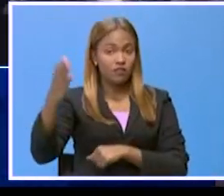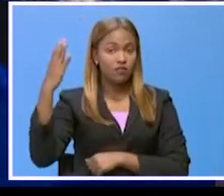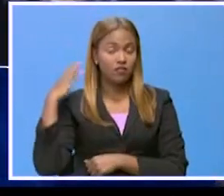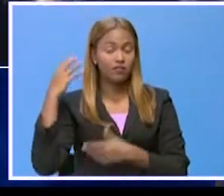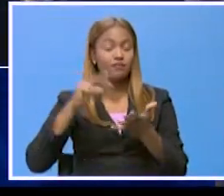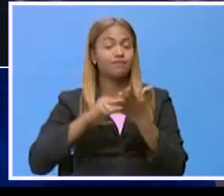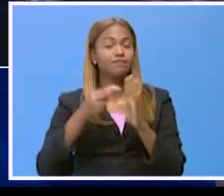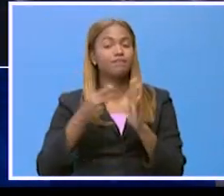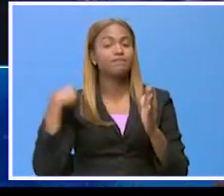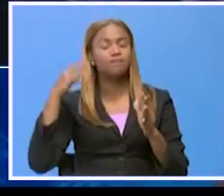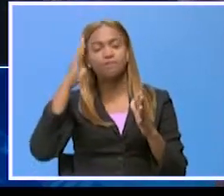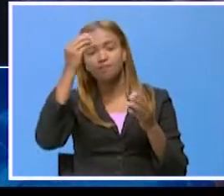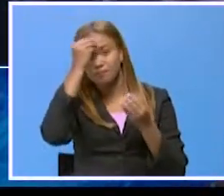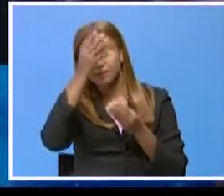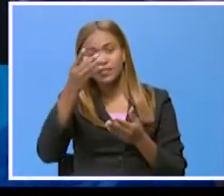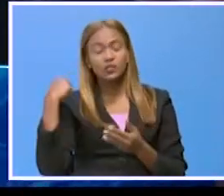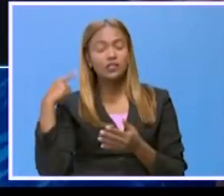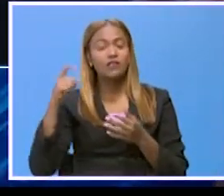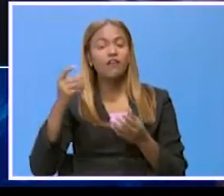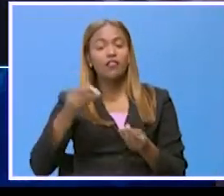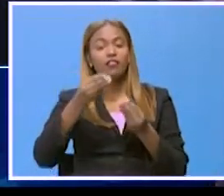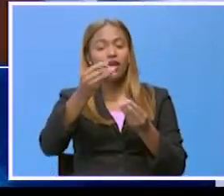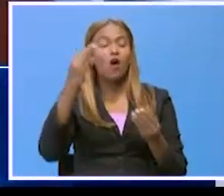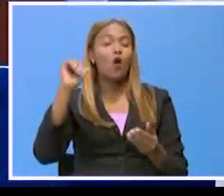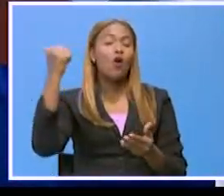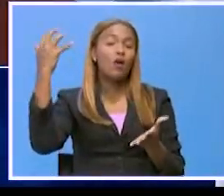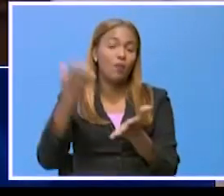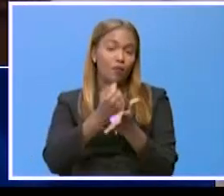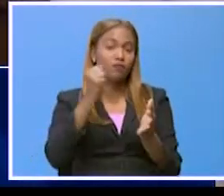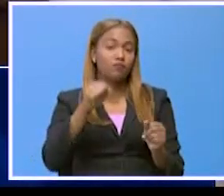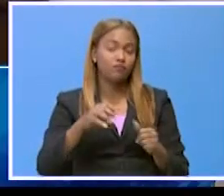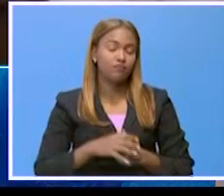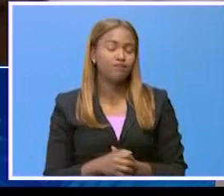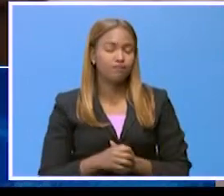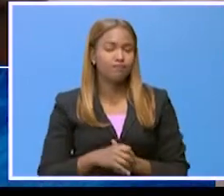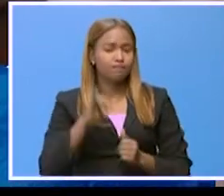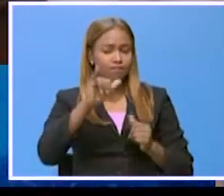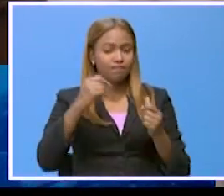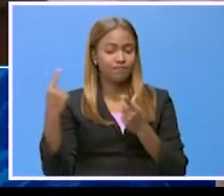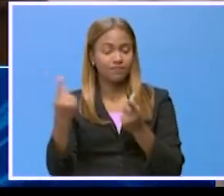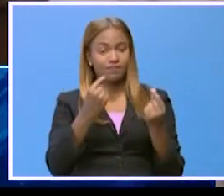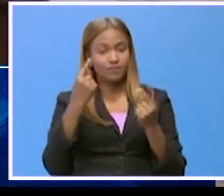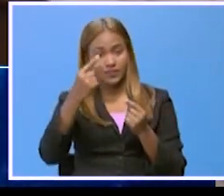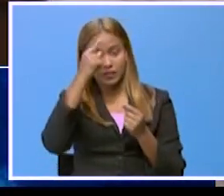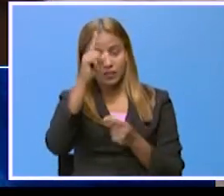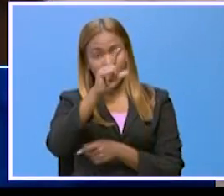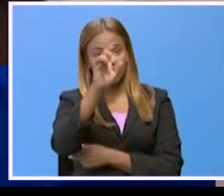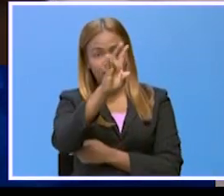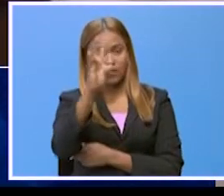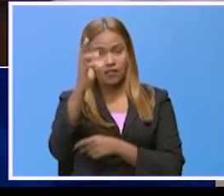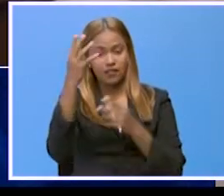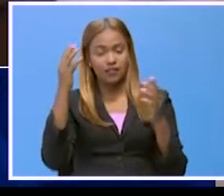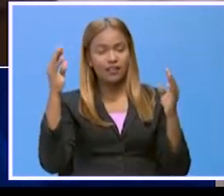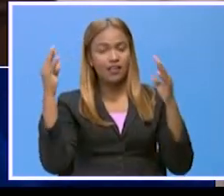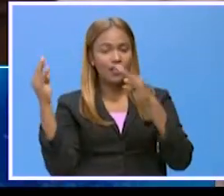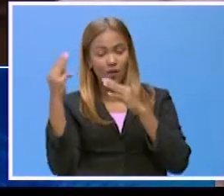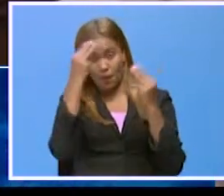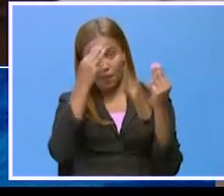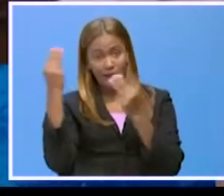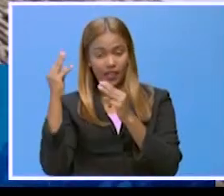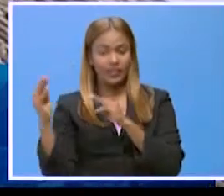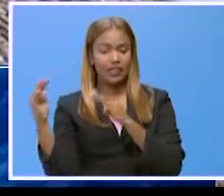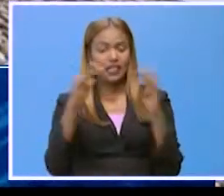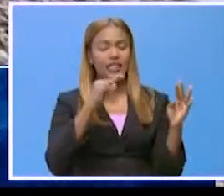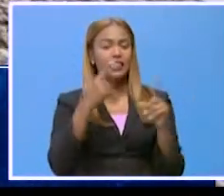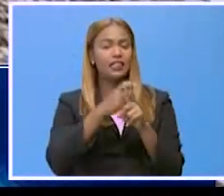decir que tenemos que darle esa otra oportunidad en los actos por el 177 aniversario de la batalla del 30 de marzo en